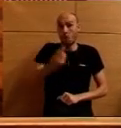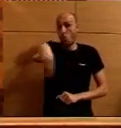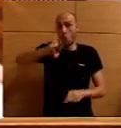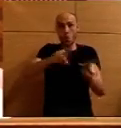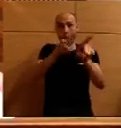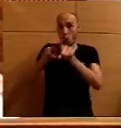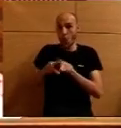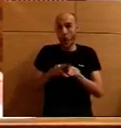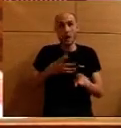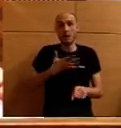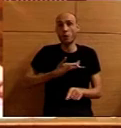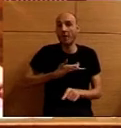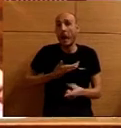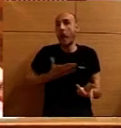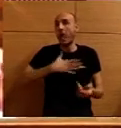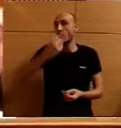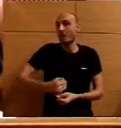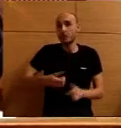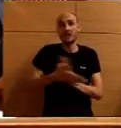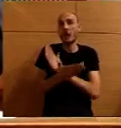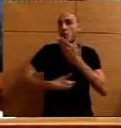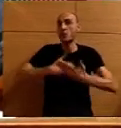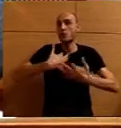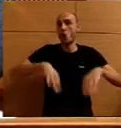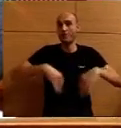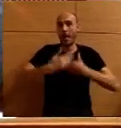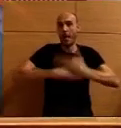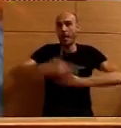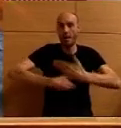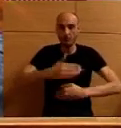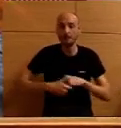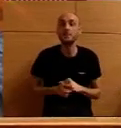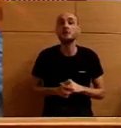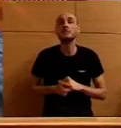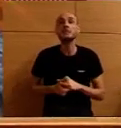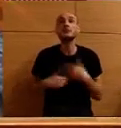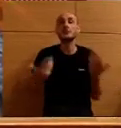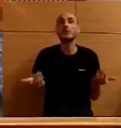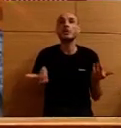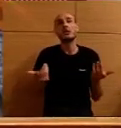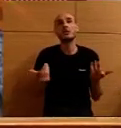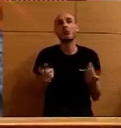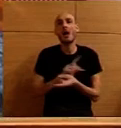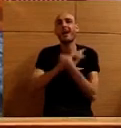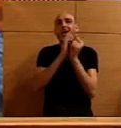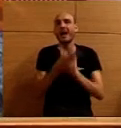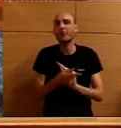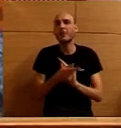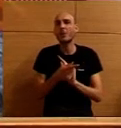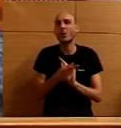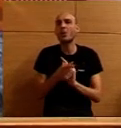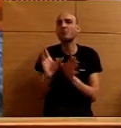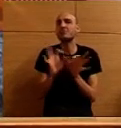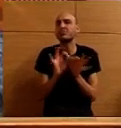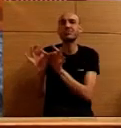nunca pasa nada. No, es normal y habitual. El cambio no se produce por la apreciación que se realiza en el informe del secretario